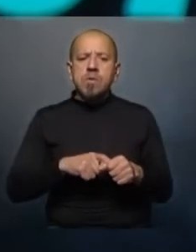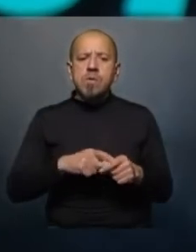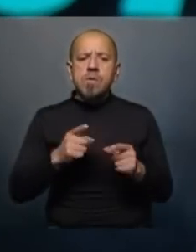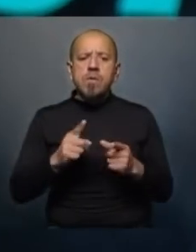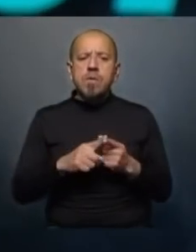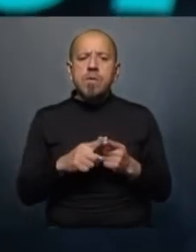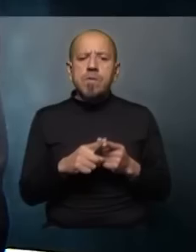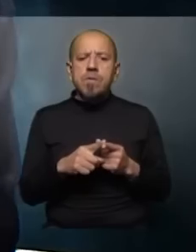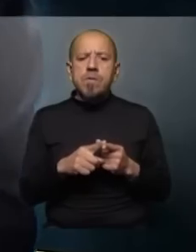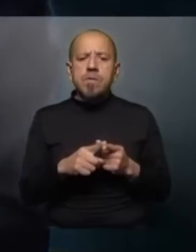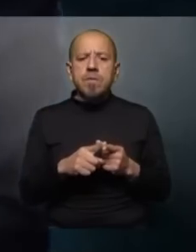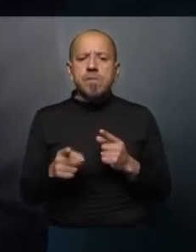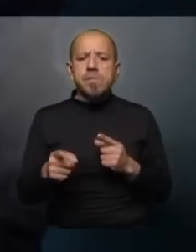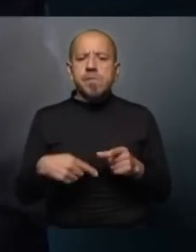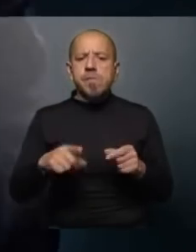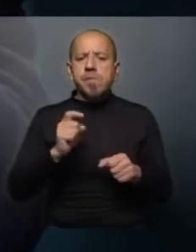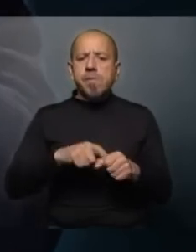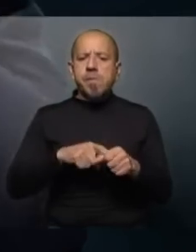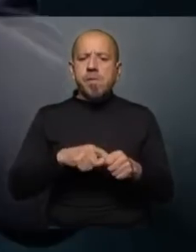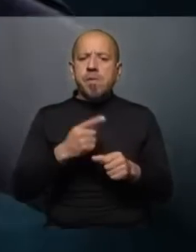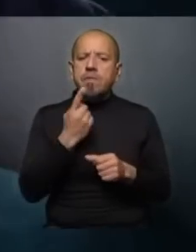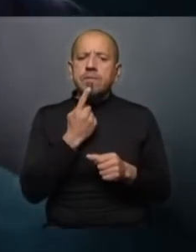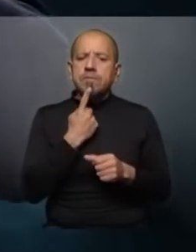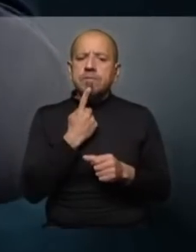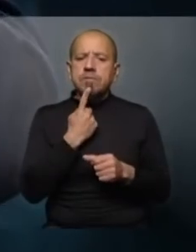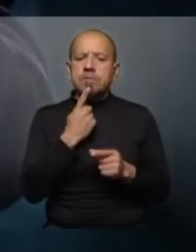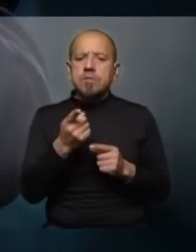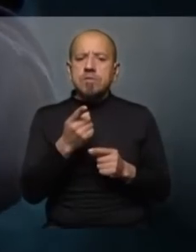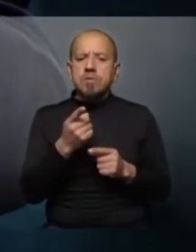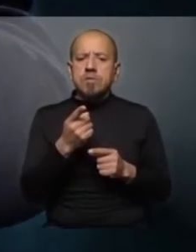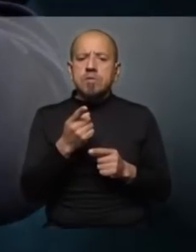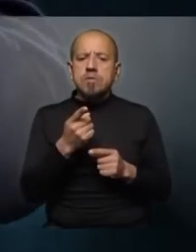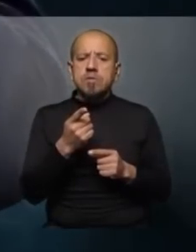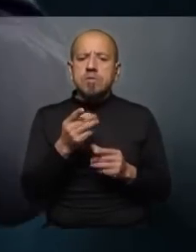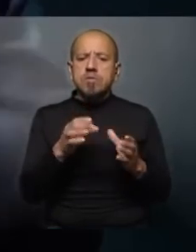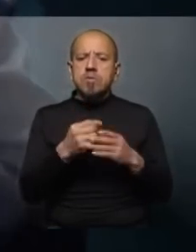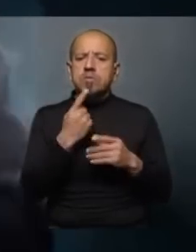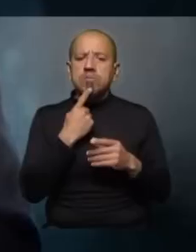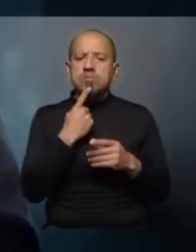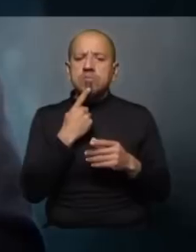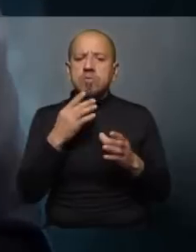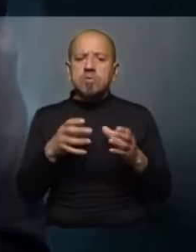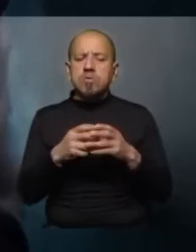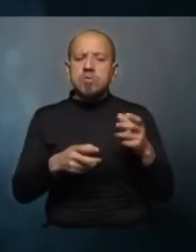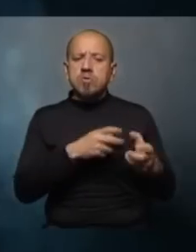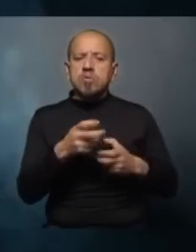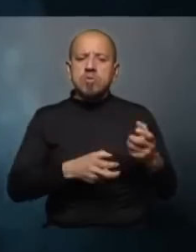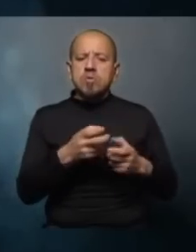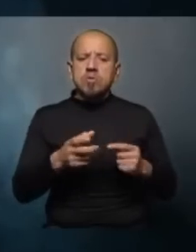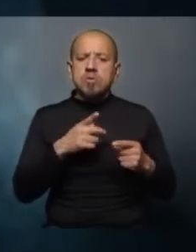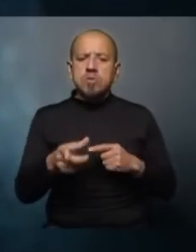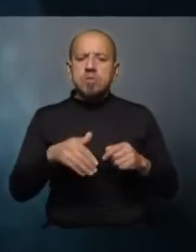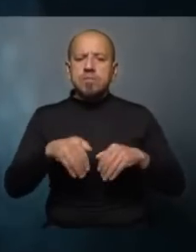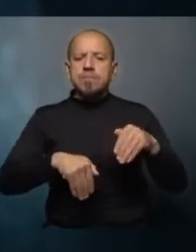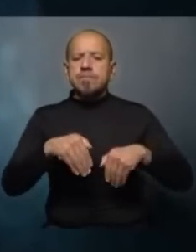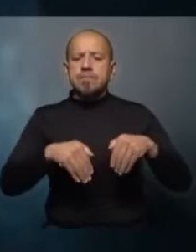entendés como que el sistema político o el partido de gobierno o la coalición de gobierno se jugaba mucho en esta elección